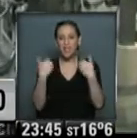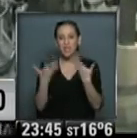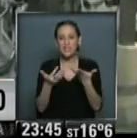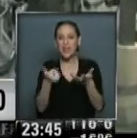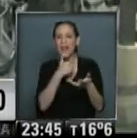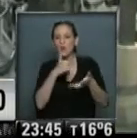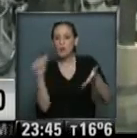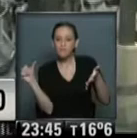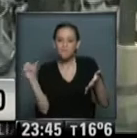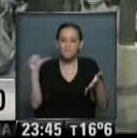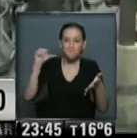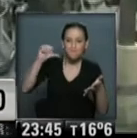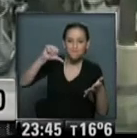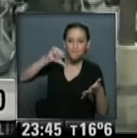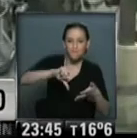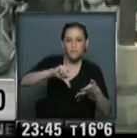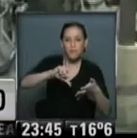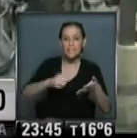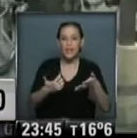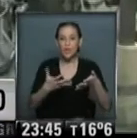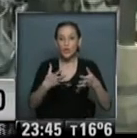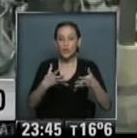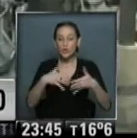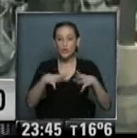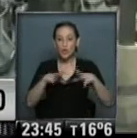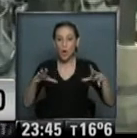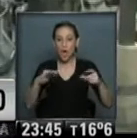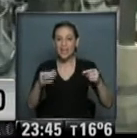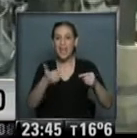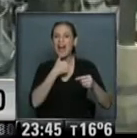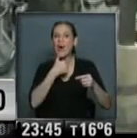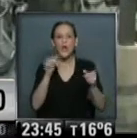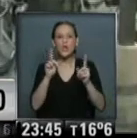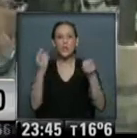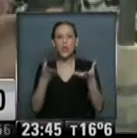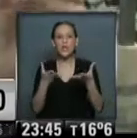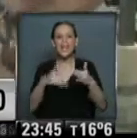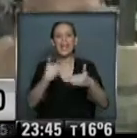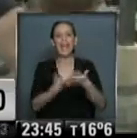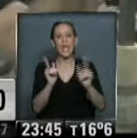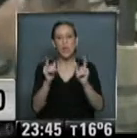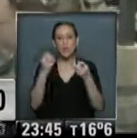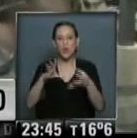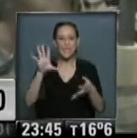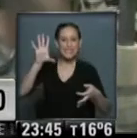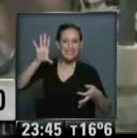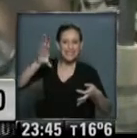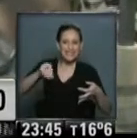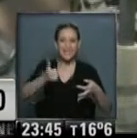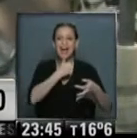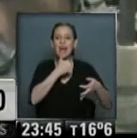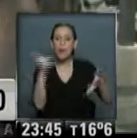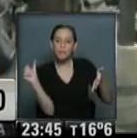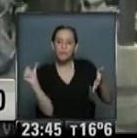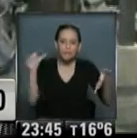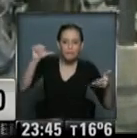hacia la toalla la absorbe, y eso, el chorro de agua sale no porque esté cayendo, sino porque le está presionando.